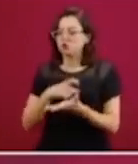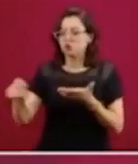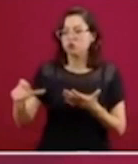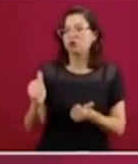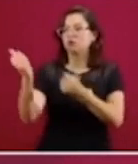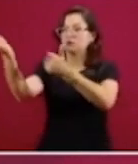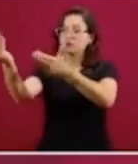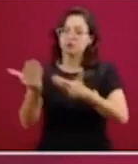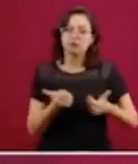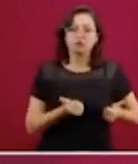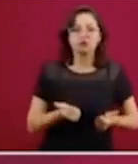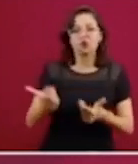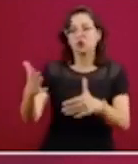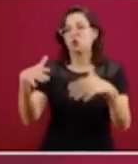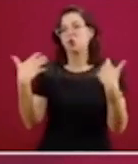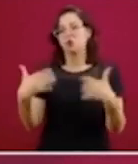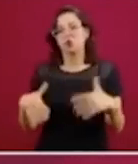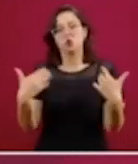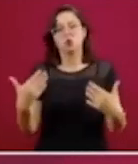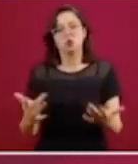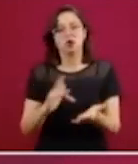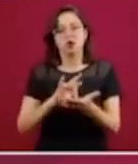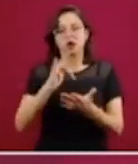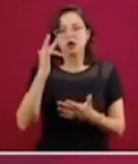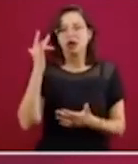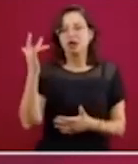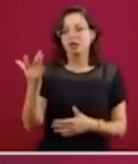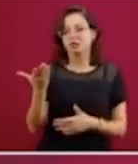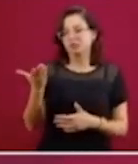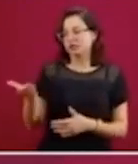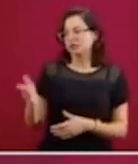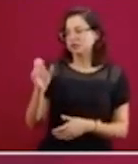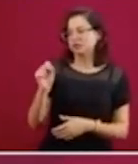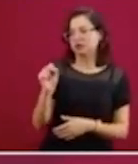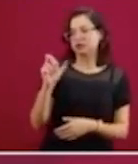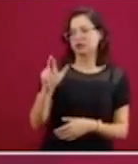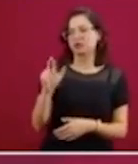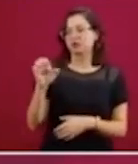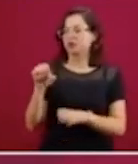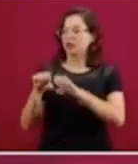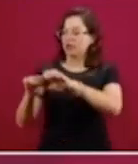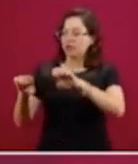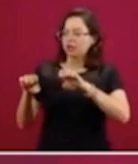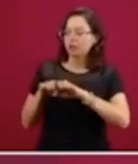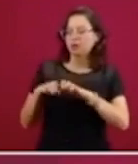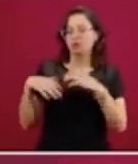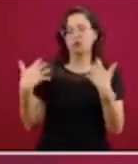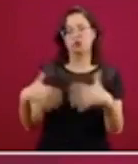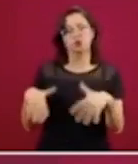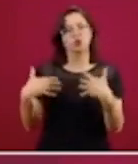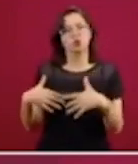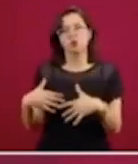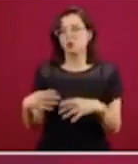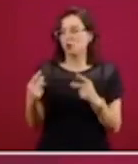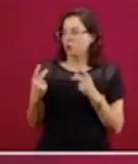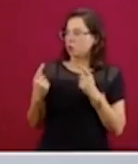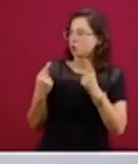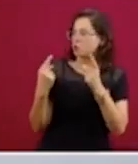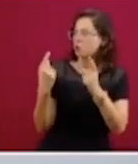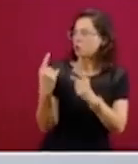muy agradecidos con el canciller y el equipo de Relaciones Exteriores porque nos ha permitido una eficiencia nunca antes vista de